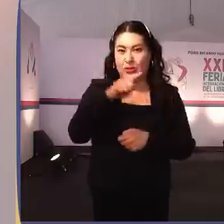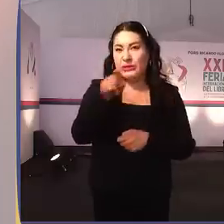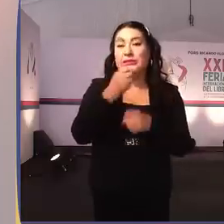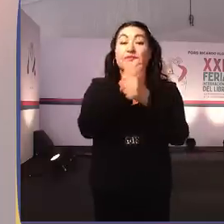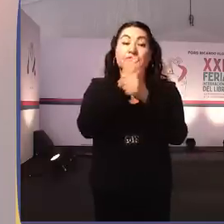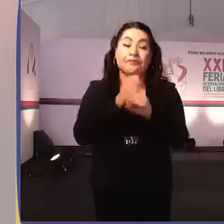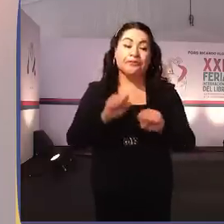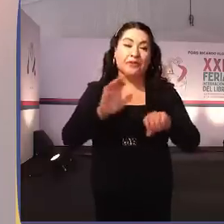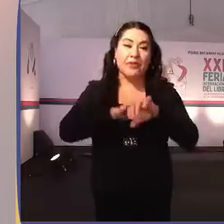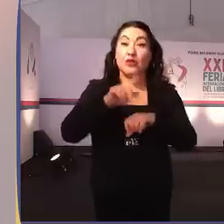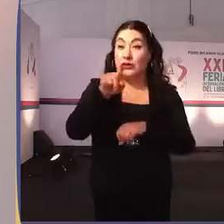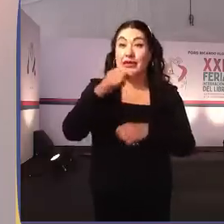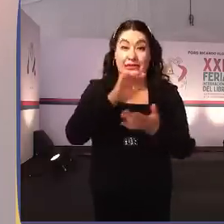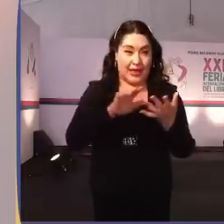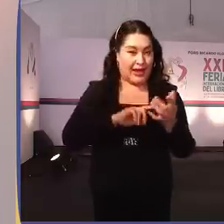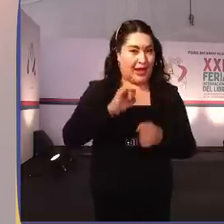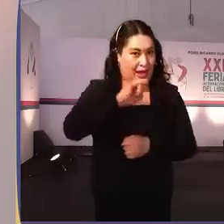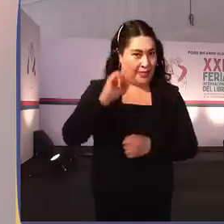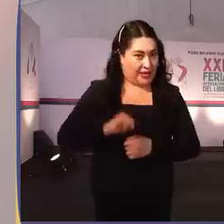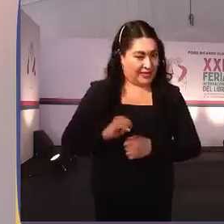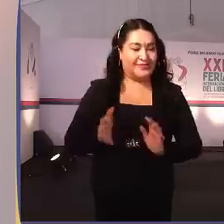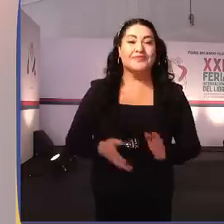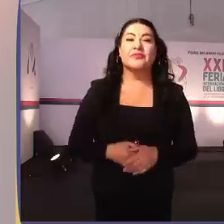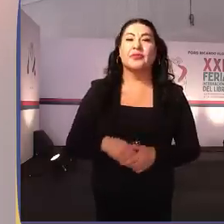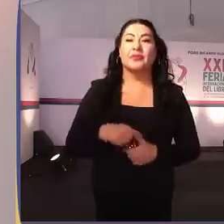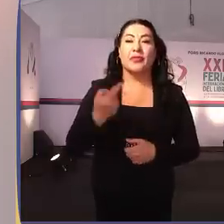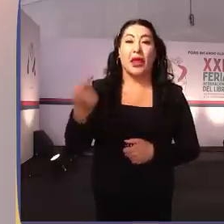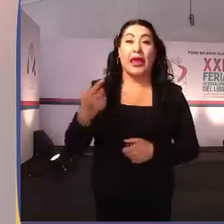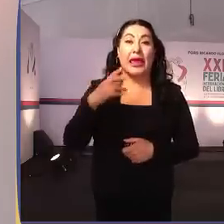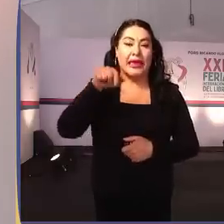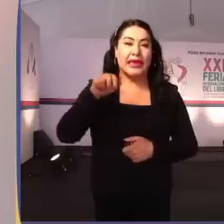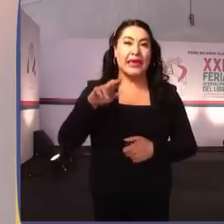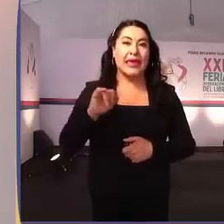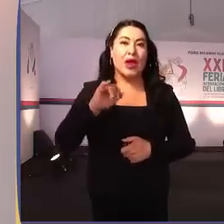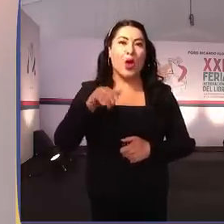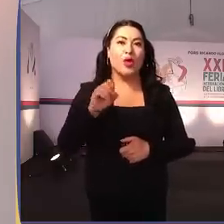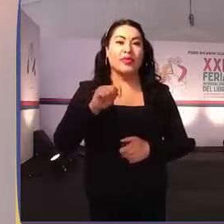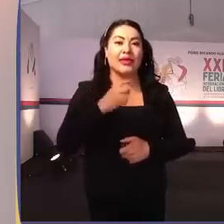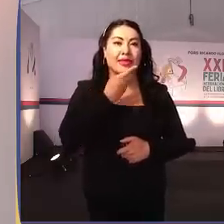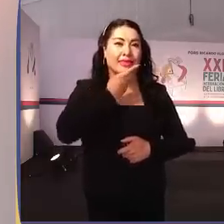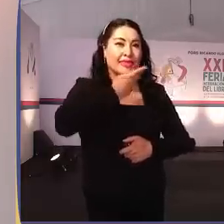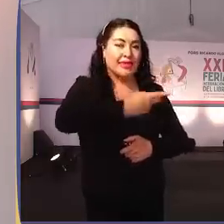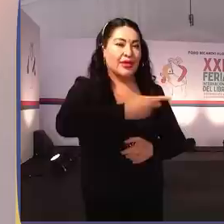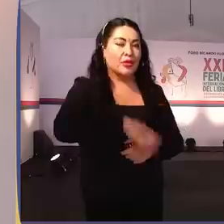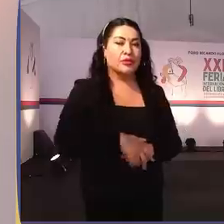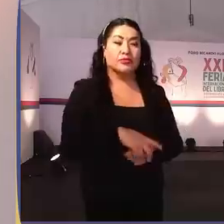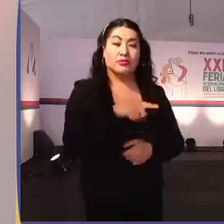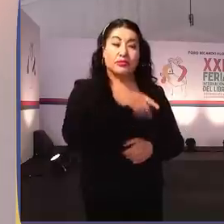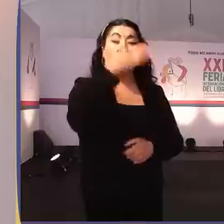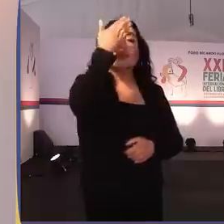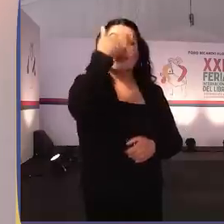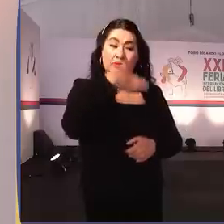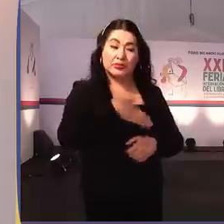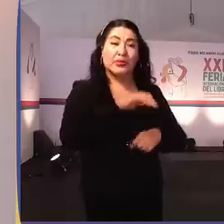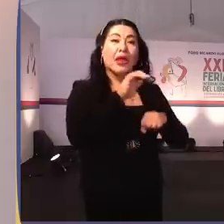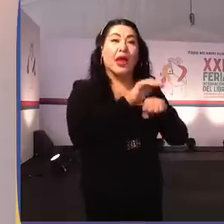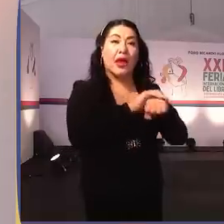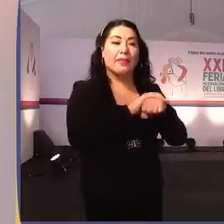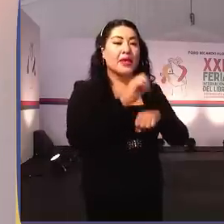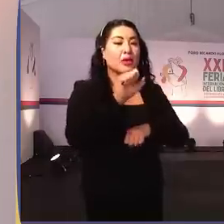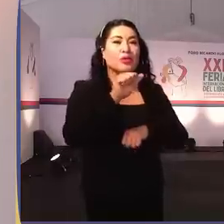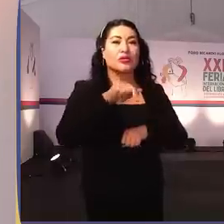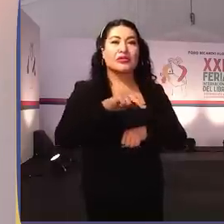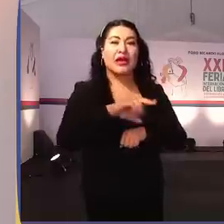favor. A lo cual respondió Don Quijote: has de saber, amigo Sancho Panza, que